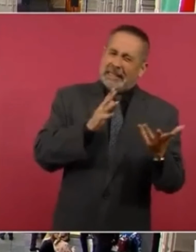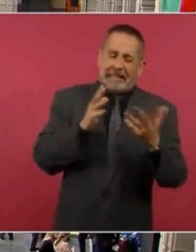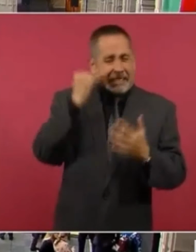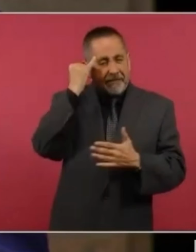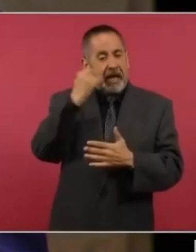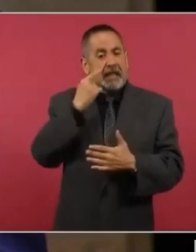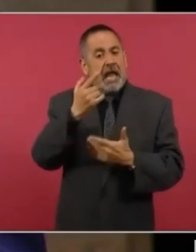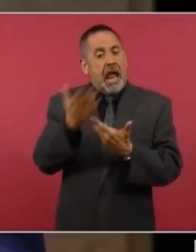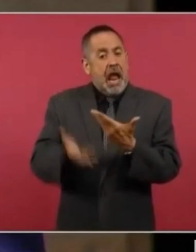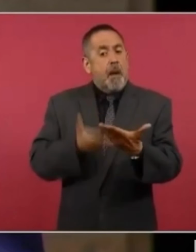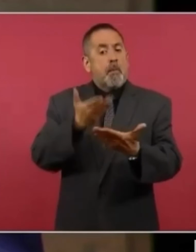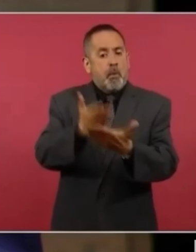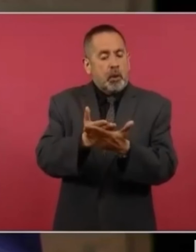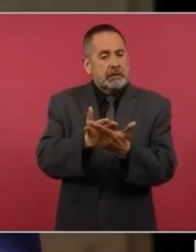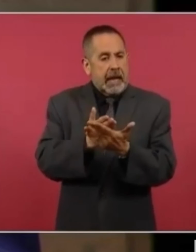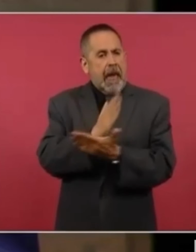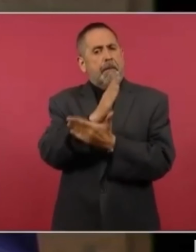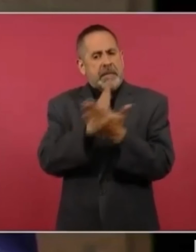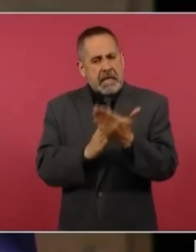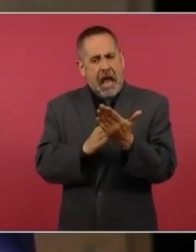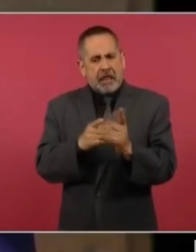propuesta en el medio, ¿no?